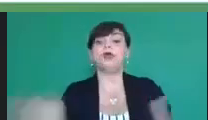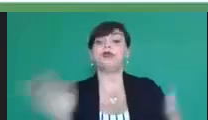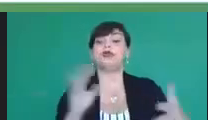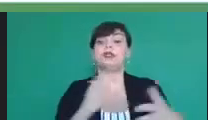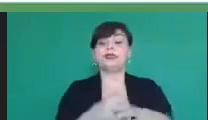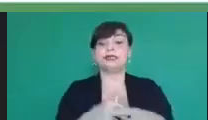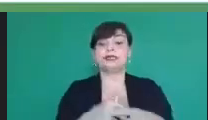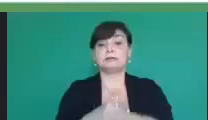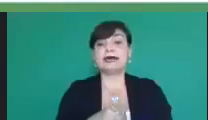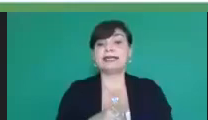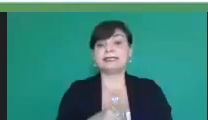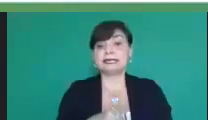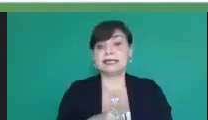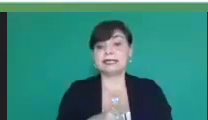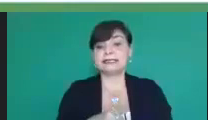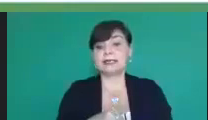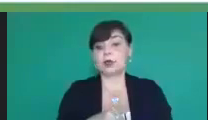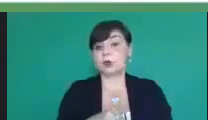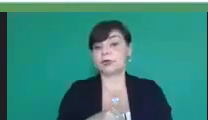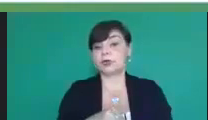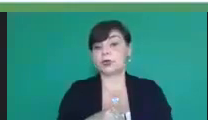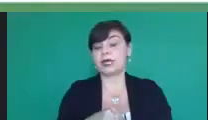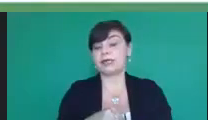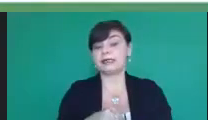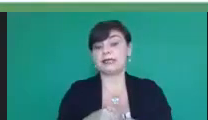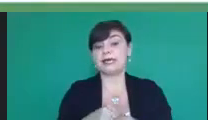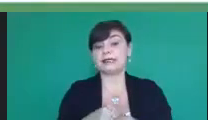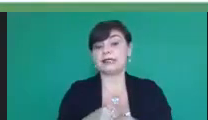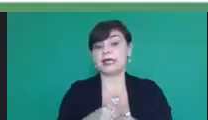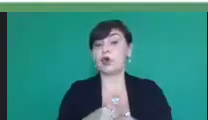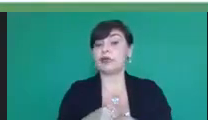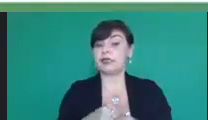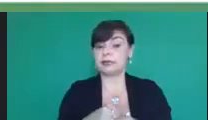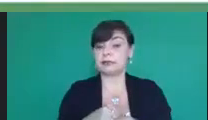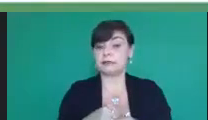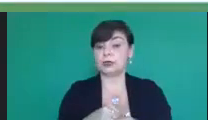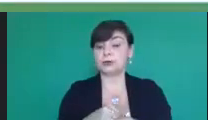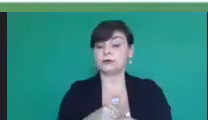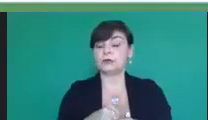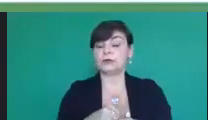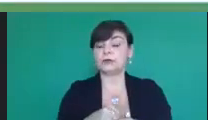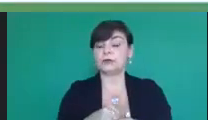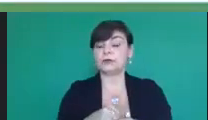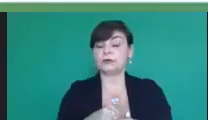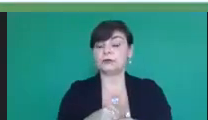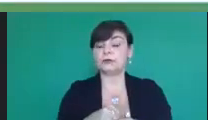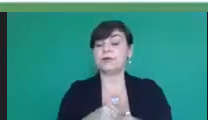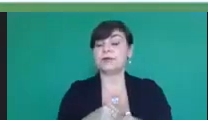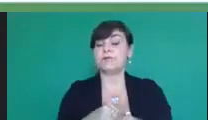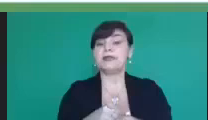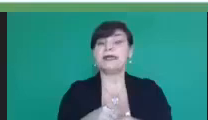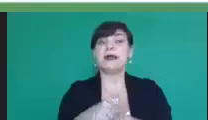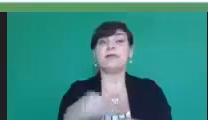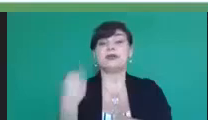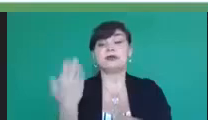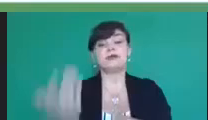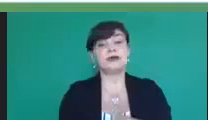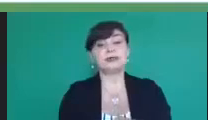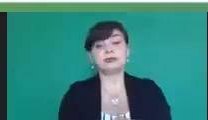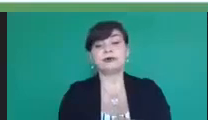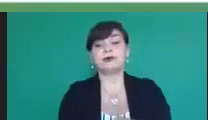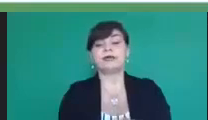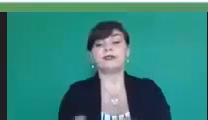donde los animales ingresan con mayor cantidad de contaminación y de hecho implica mayor